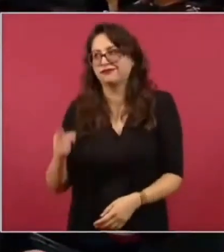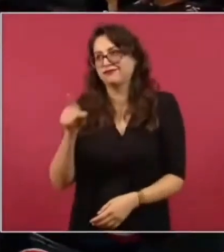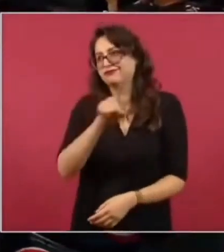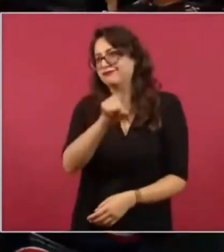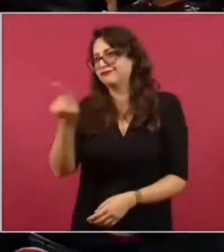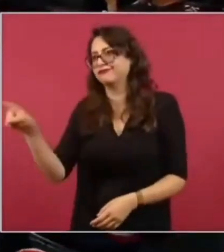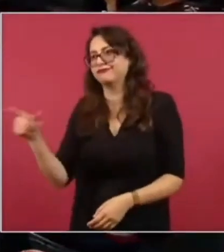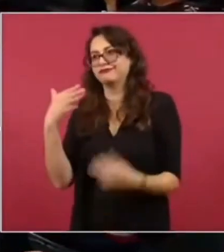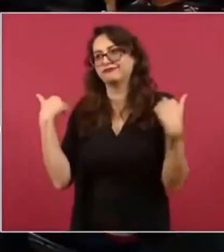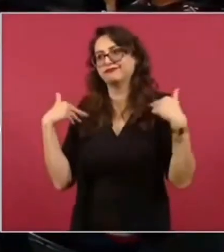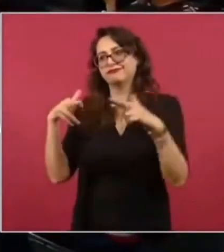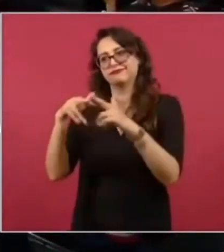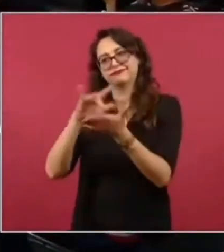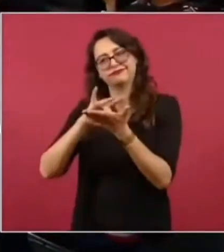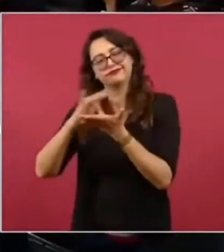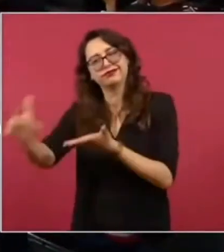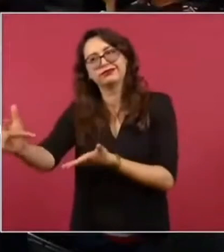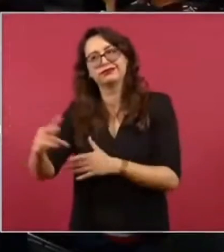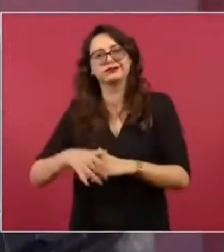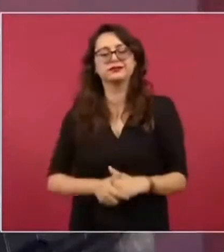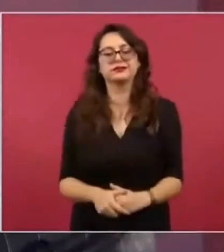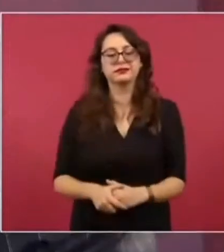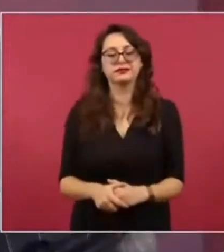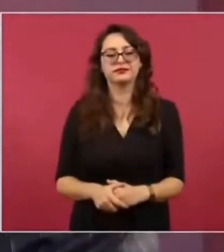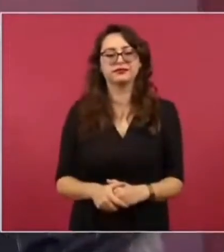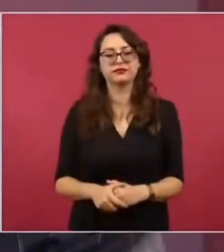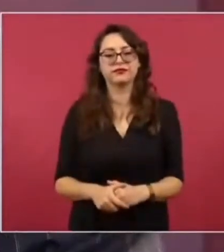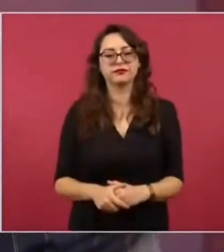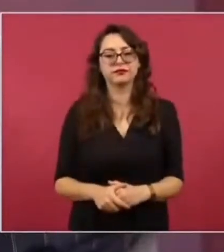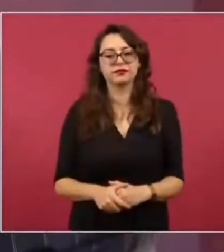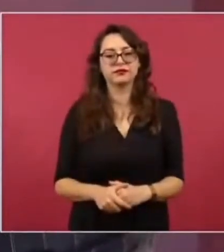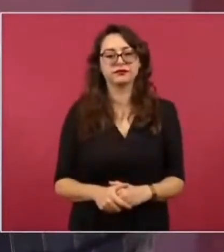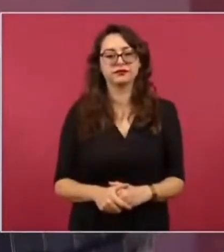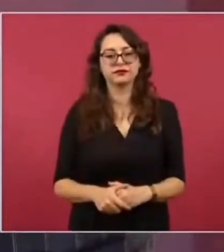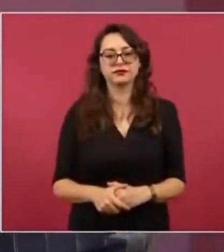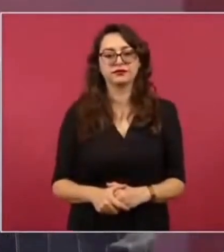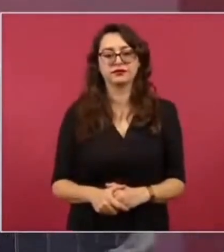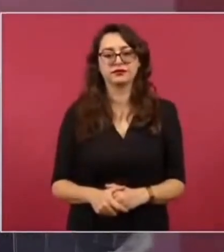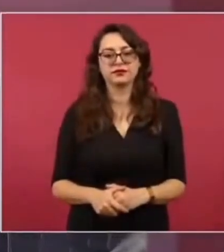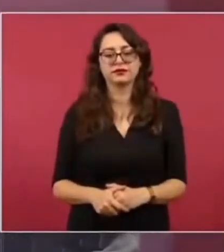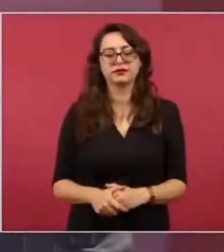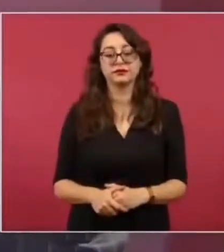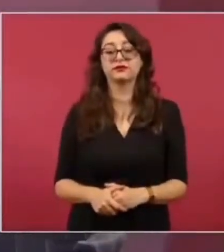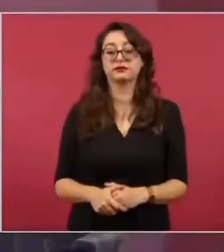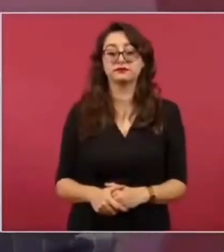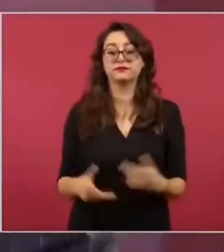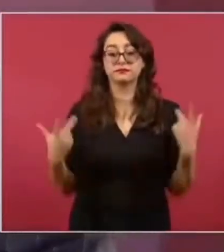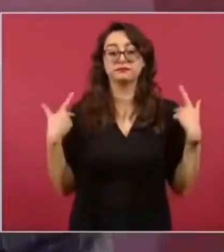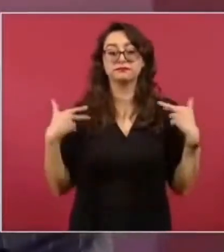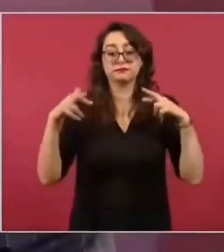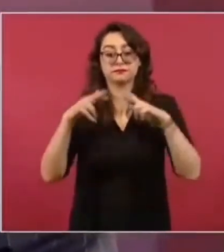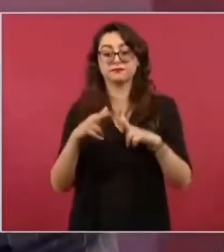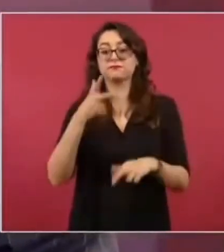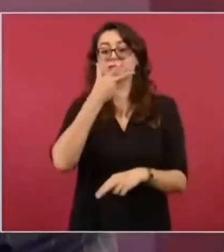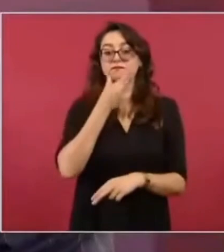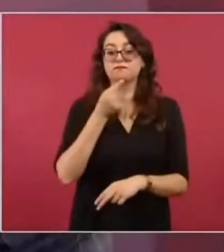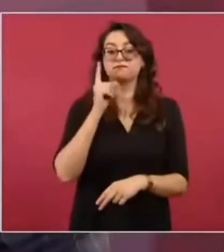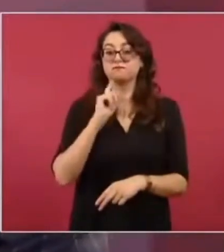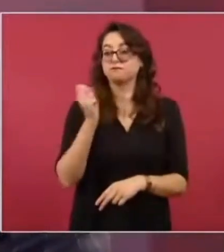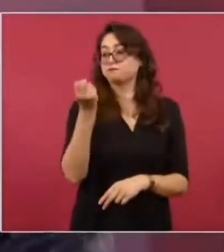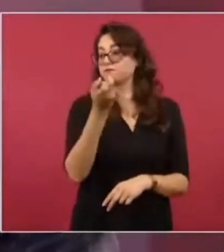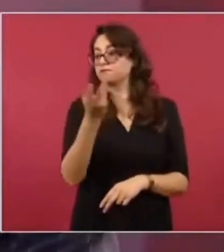Nunca olvidaremos la actitud responsable de las maestras y los maestros durante